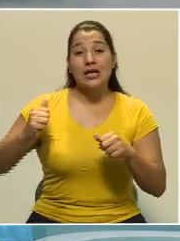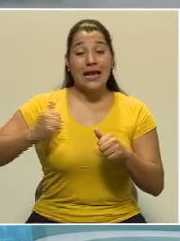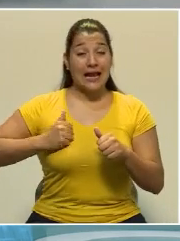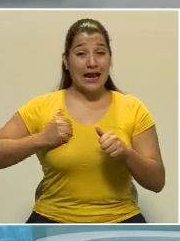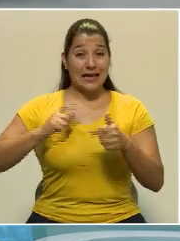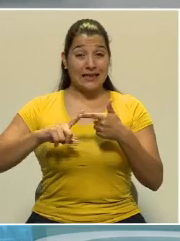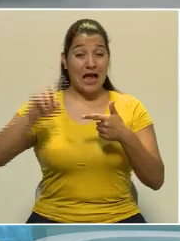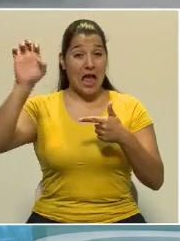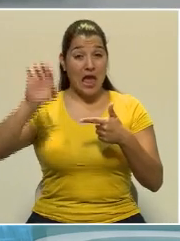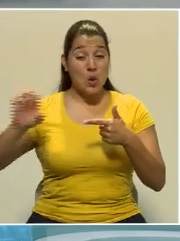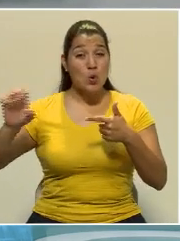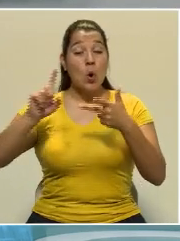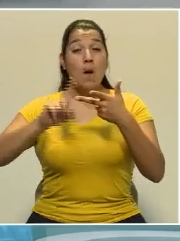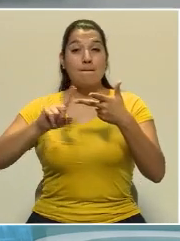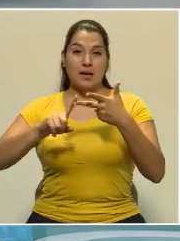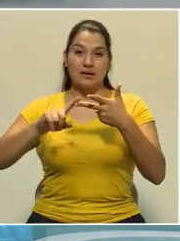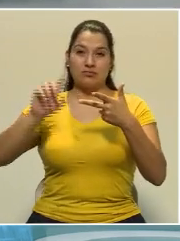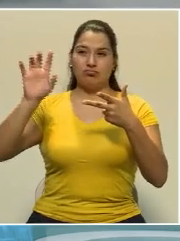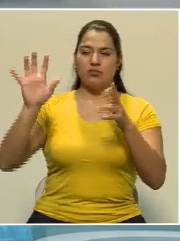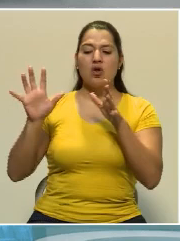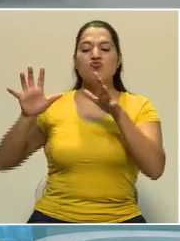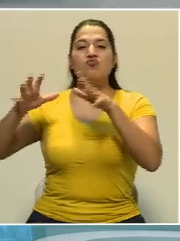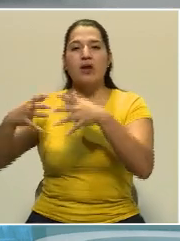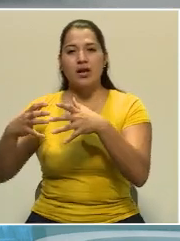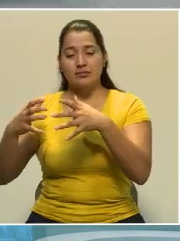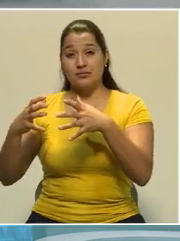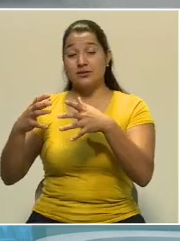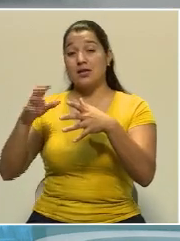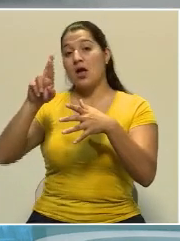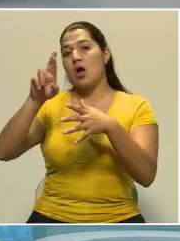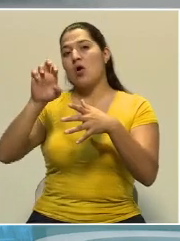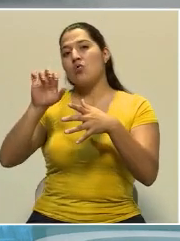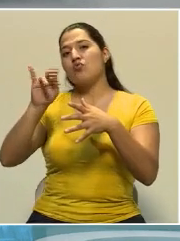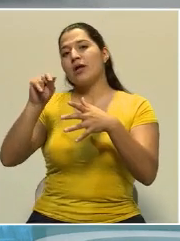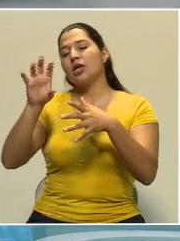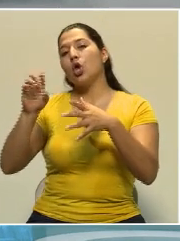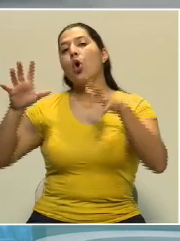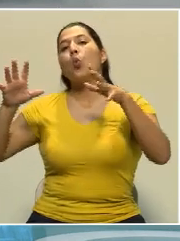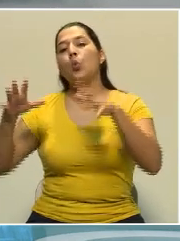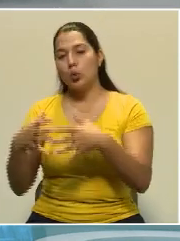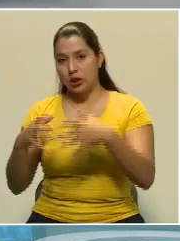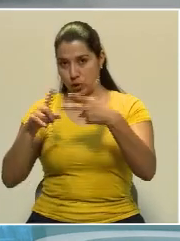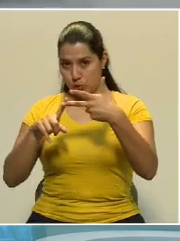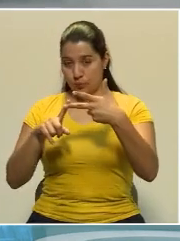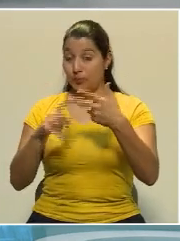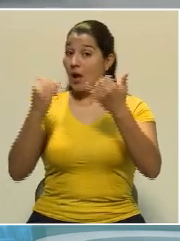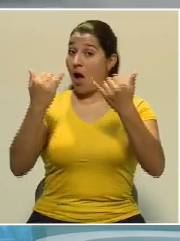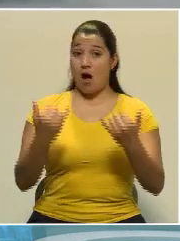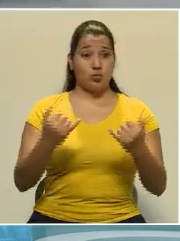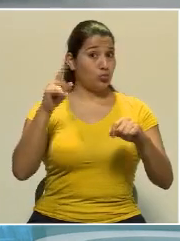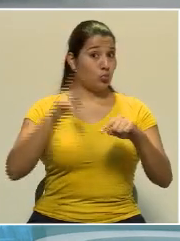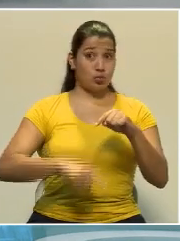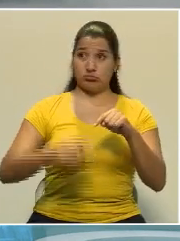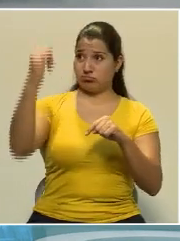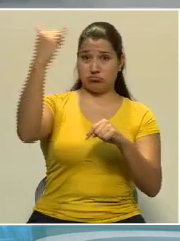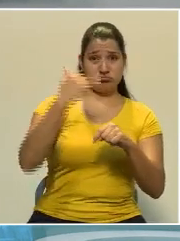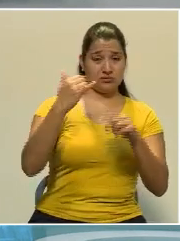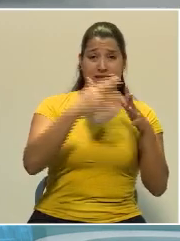Unido. En esta reapertura quedaron excluidos los vuelos y los visitantes de Estados